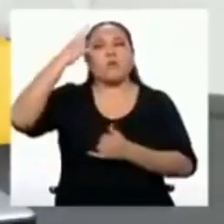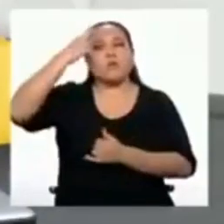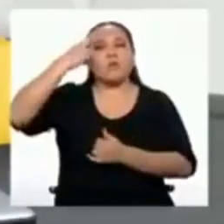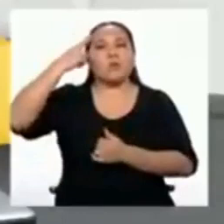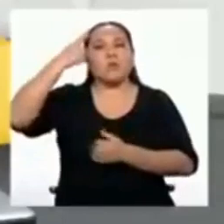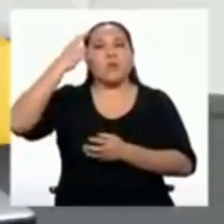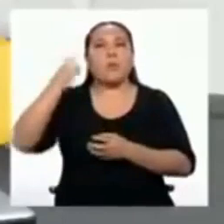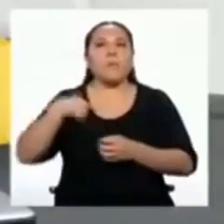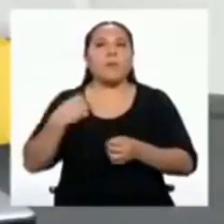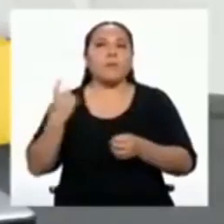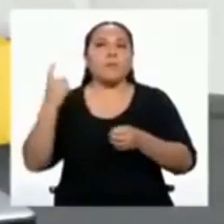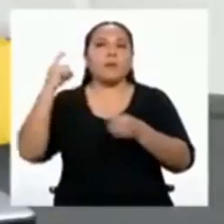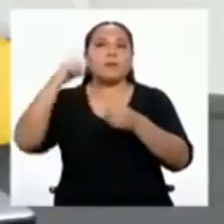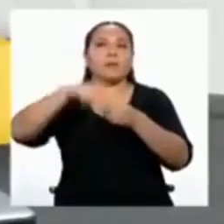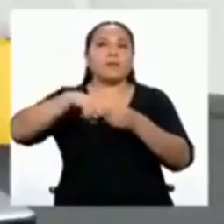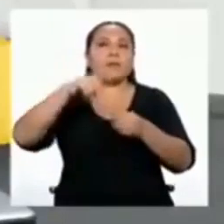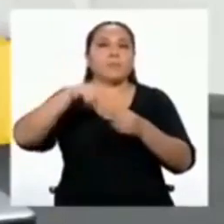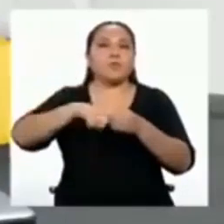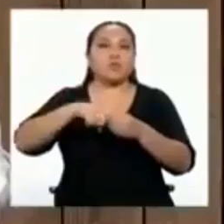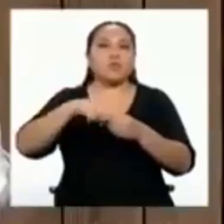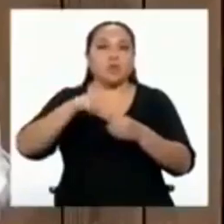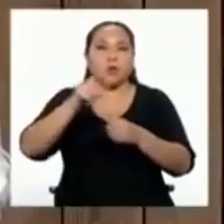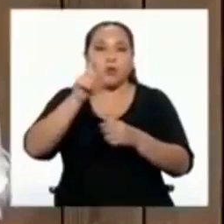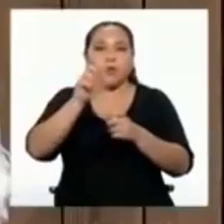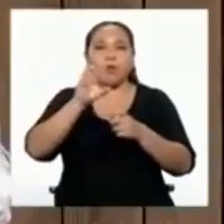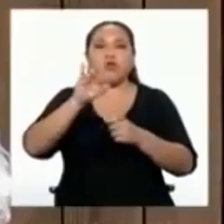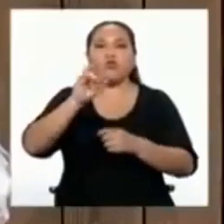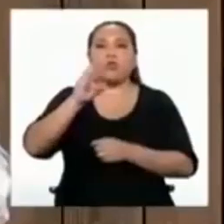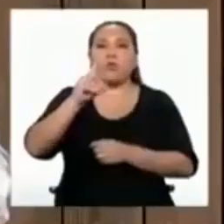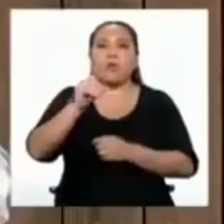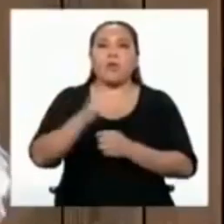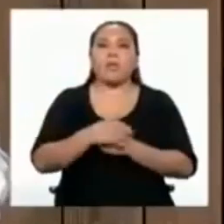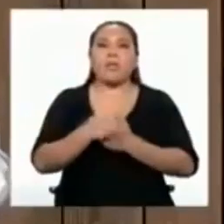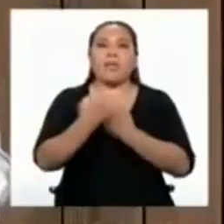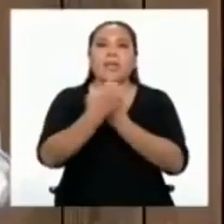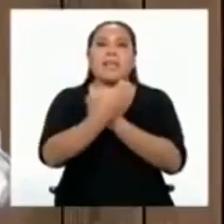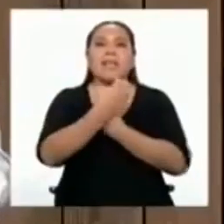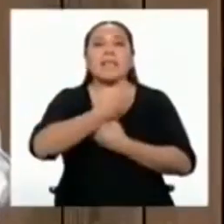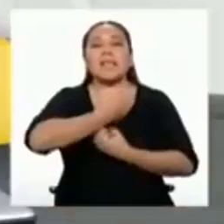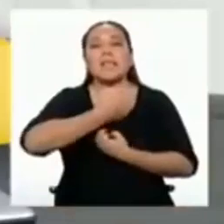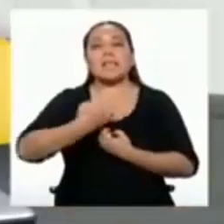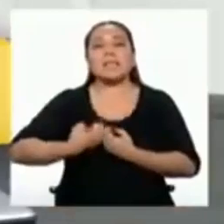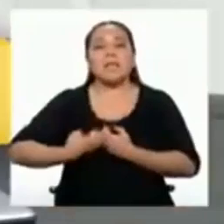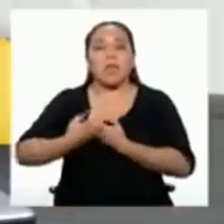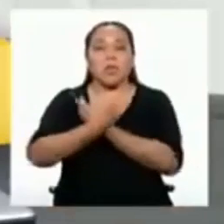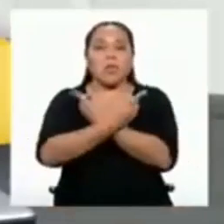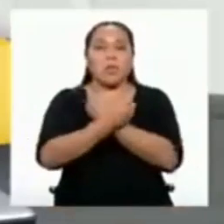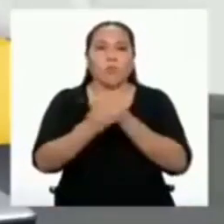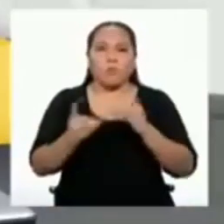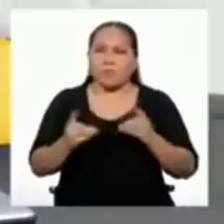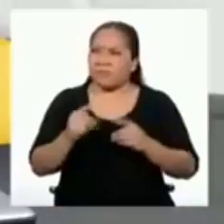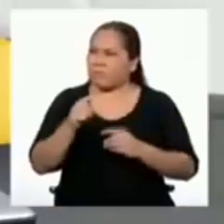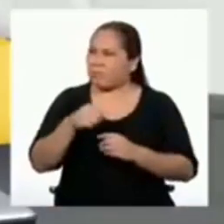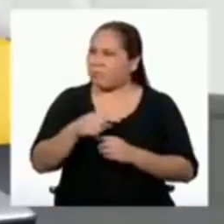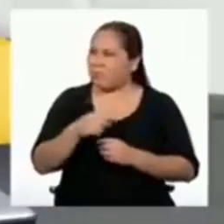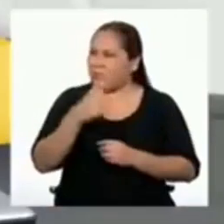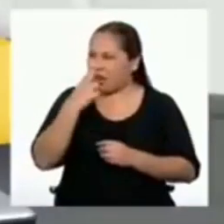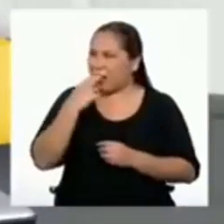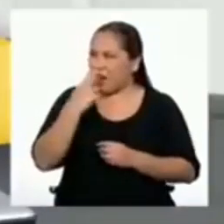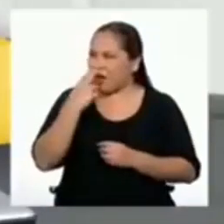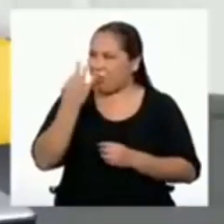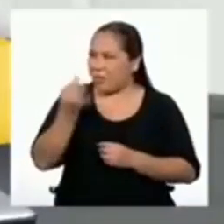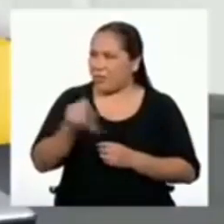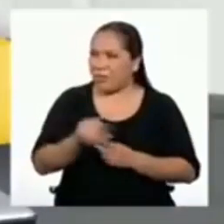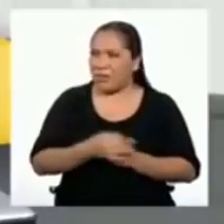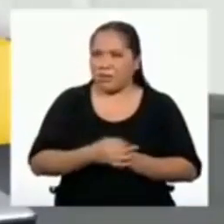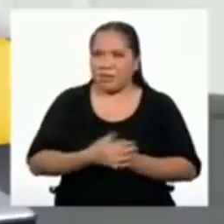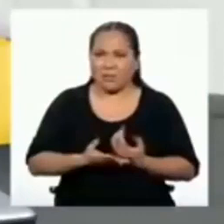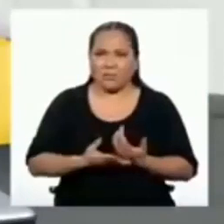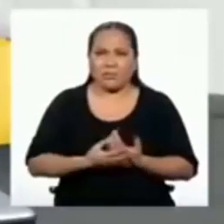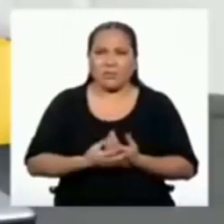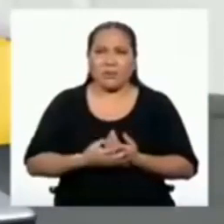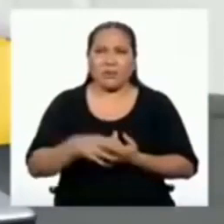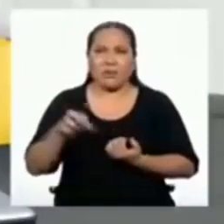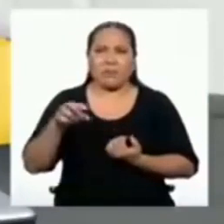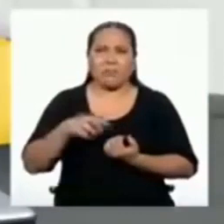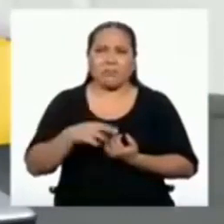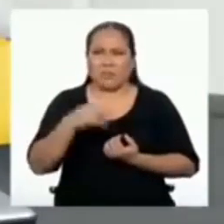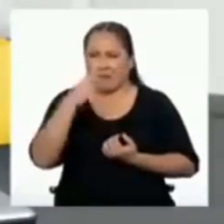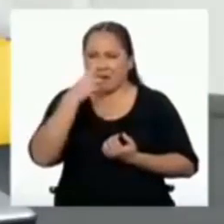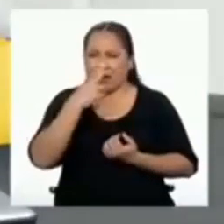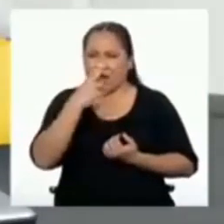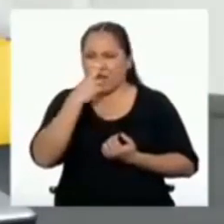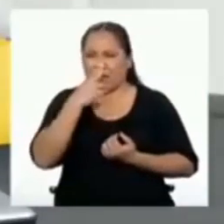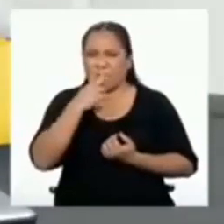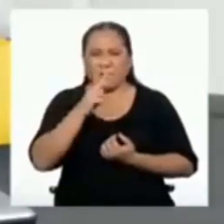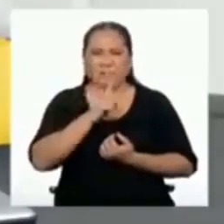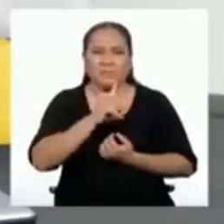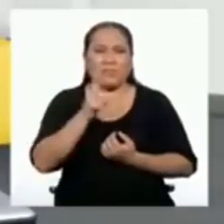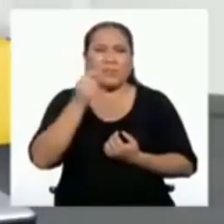como ciudadano en un Estado democrático. ¿Qué horóscopo tan raro? Muy raro. Tan raro que no tengo idea a qué